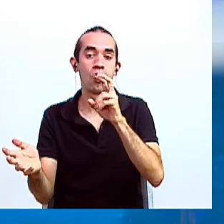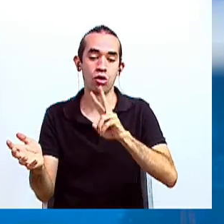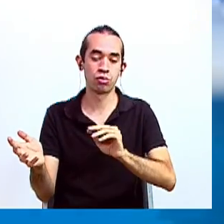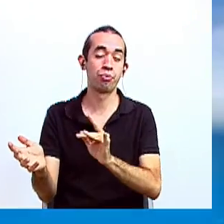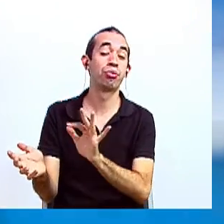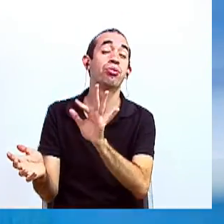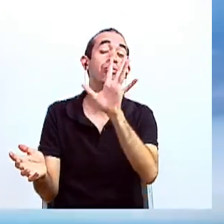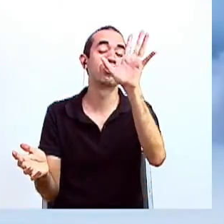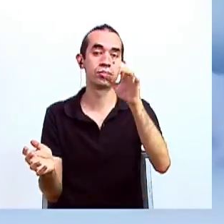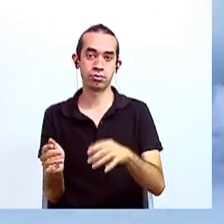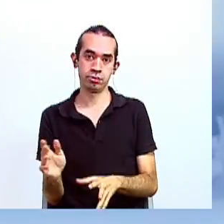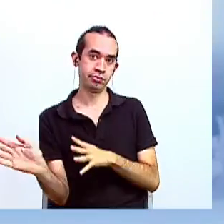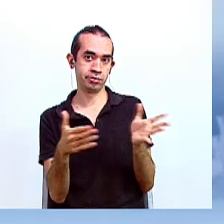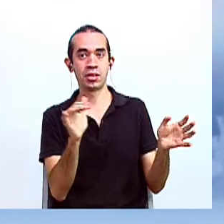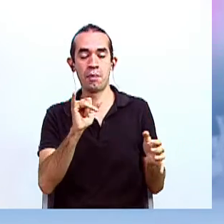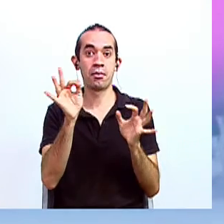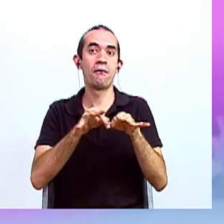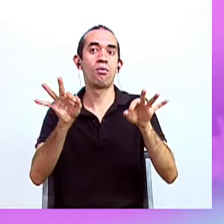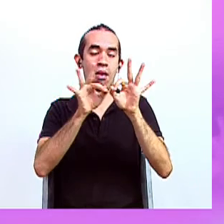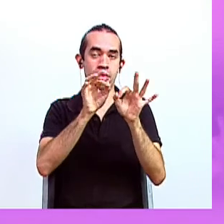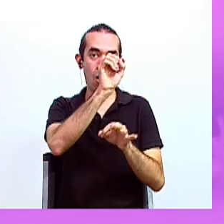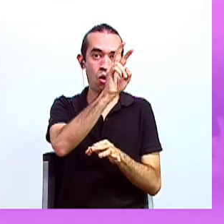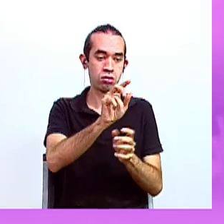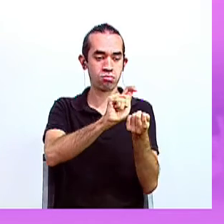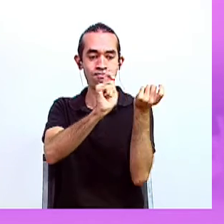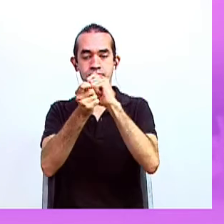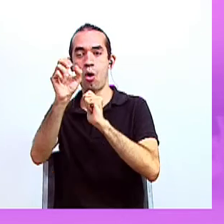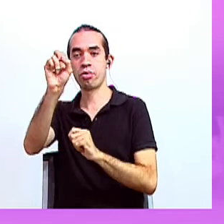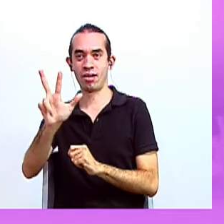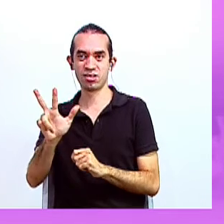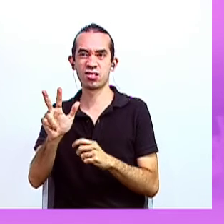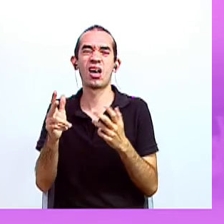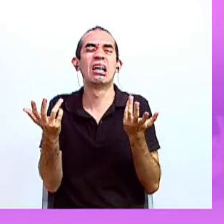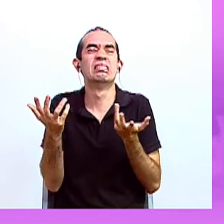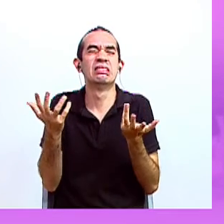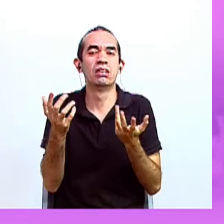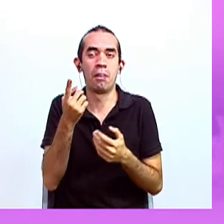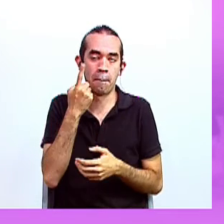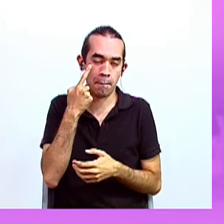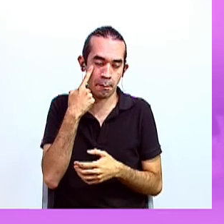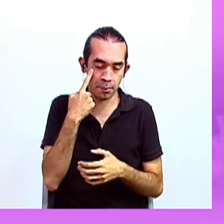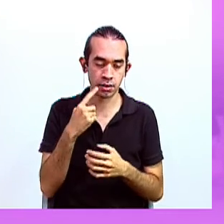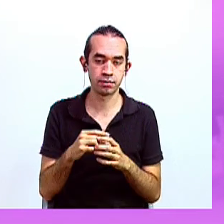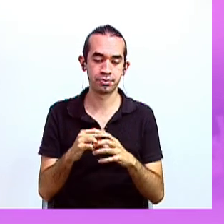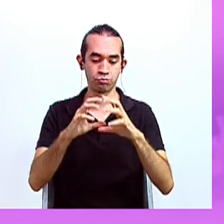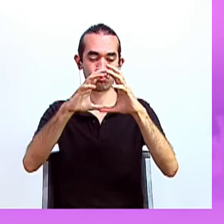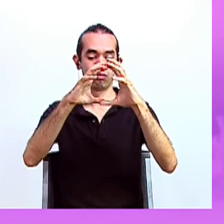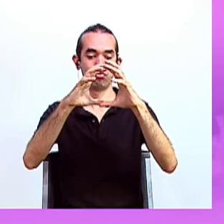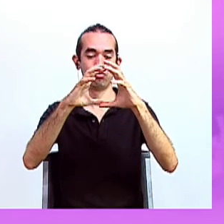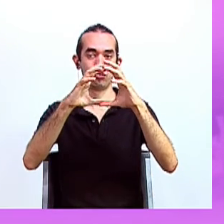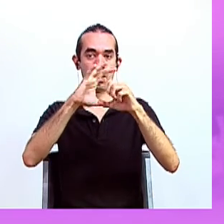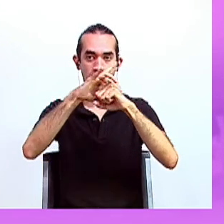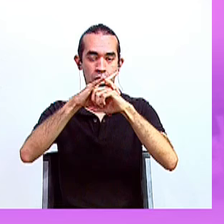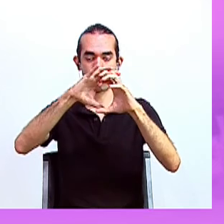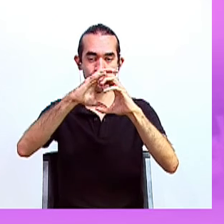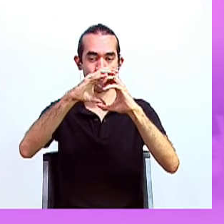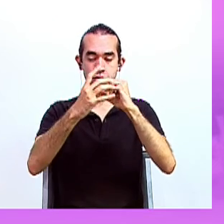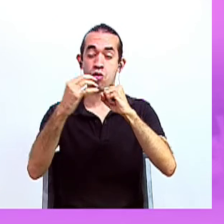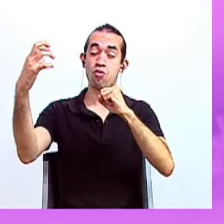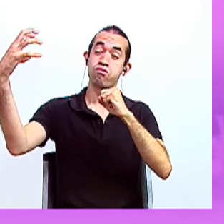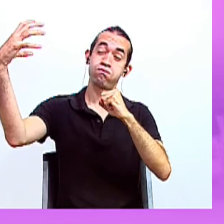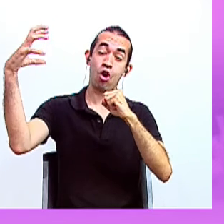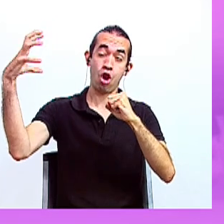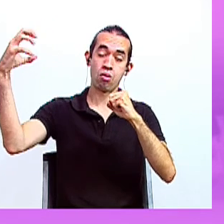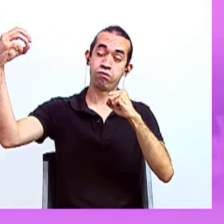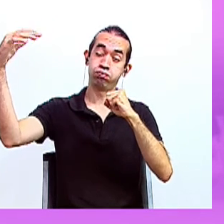es fundamental es su conversión en ozono. El ozono se forma cuando los rayos ultravioleta rompen las moléculas de oxígeno que